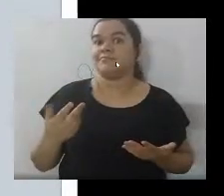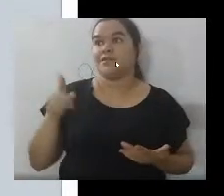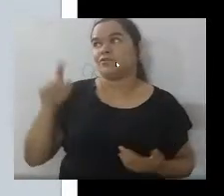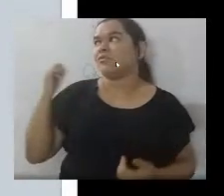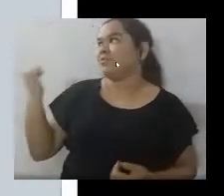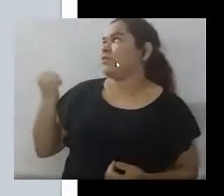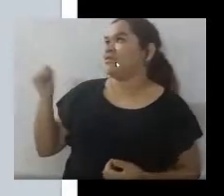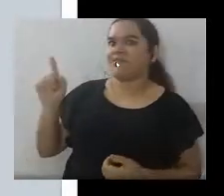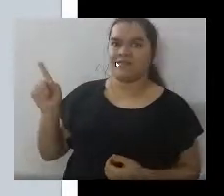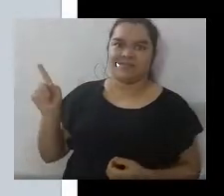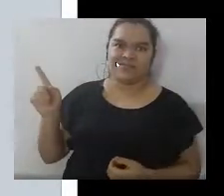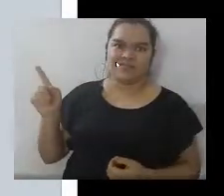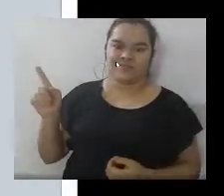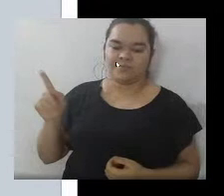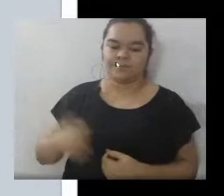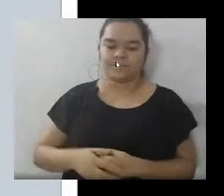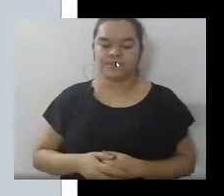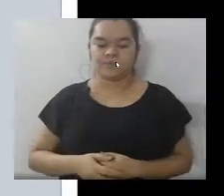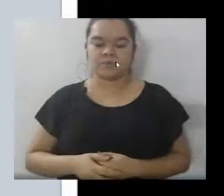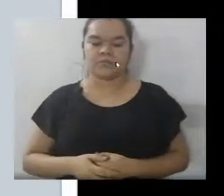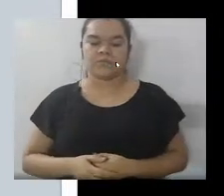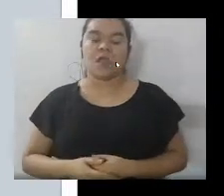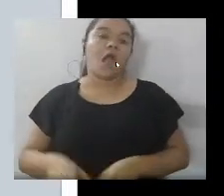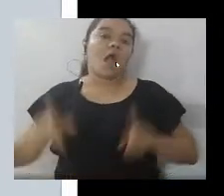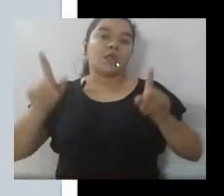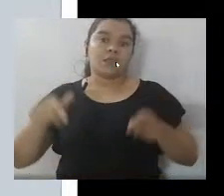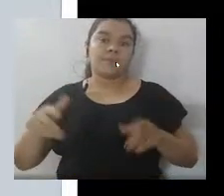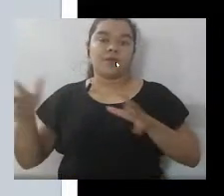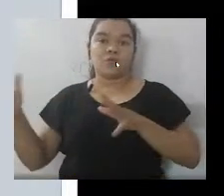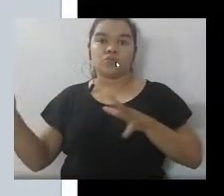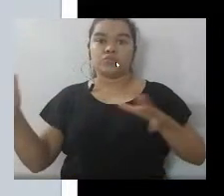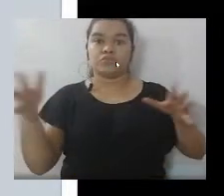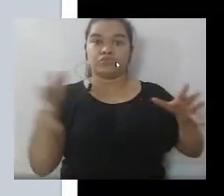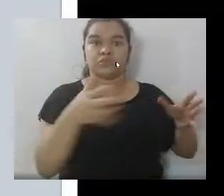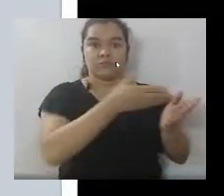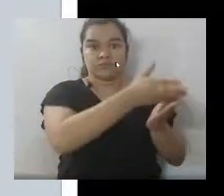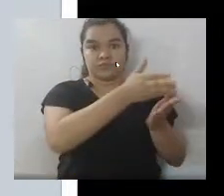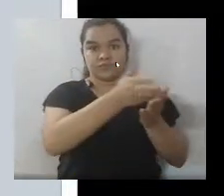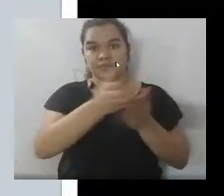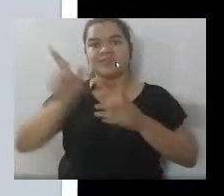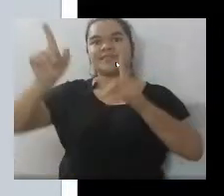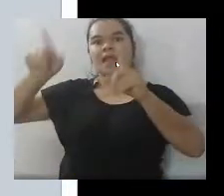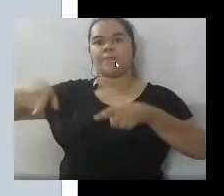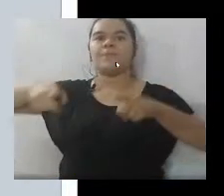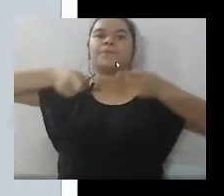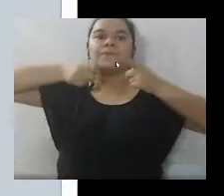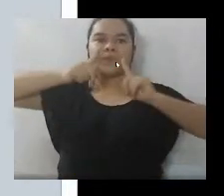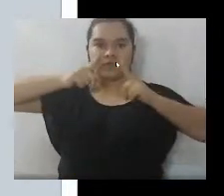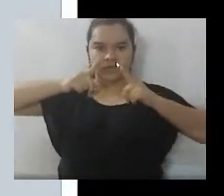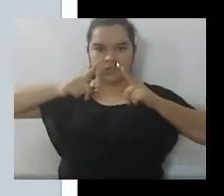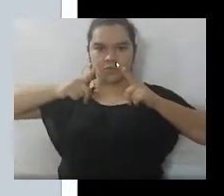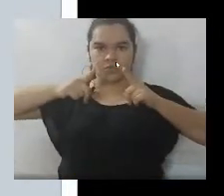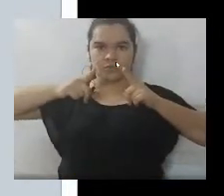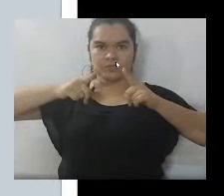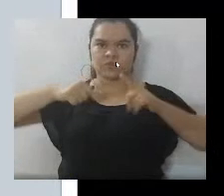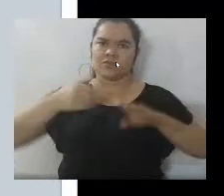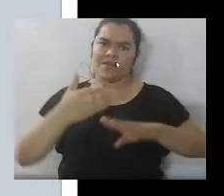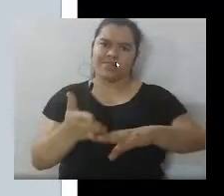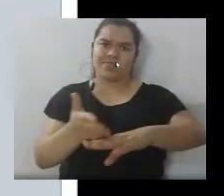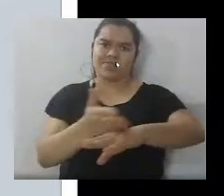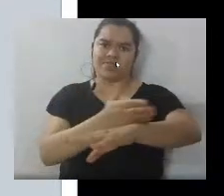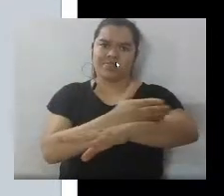mostrando. Y por otro lado, estamos los que, aparte de ejercer la profesión, hacemos docencia. Nos gustó estar dentro